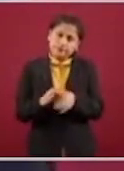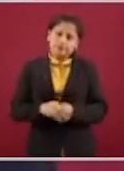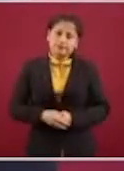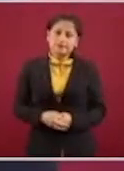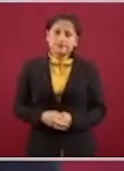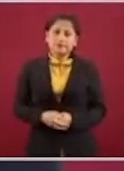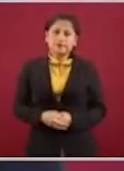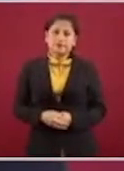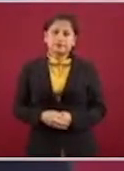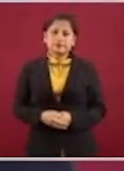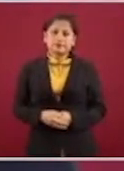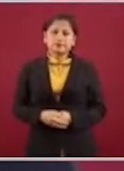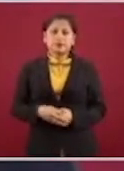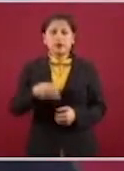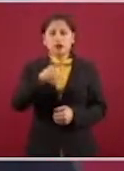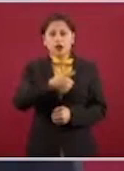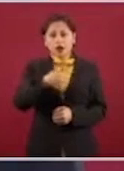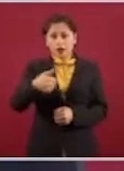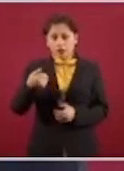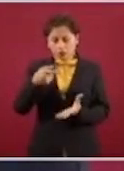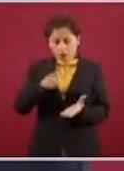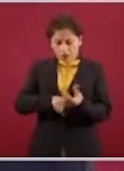Que busquemos esa protección.